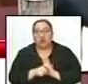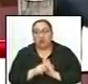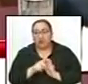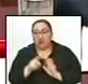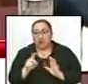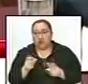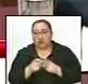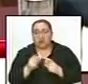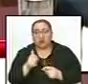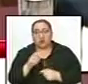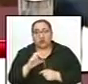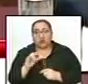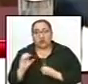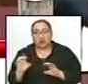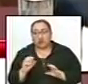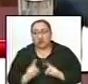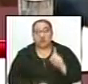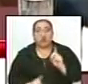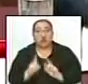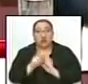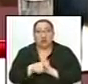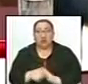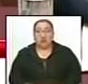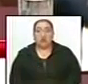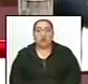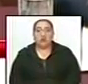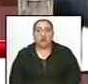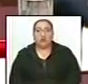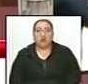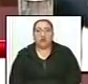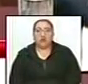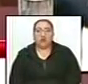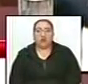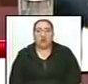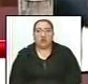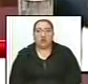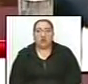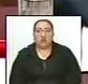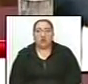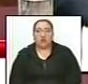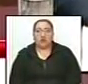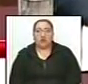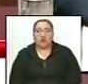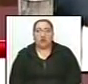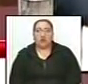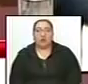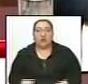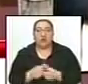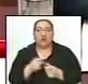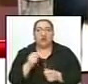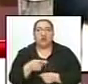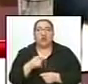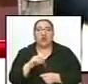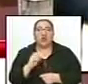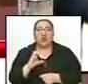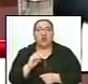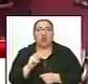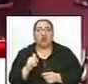usted, congresista Arce, ha utilizado 11 minutos. Entonces, tiene la palabra el congresista Gino Costa.